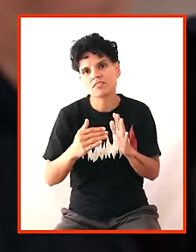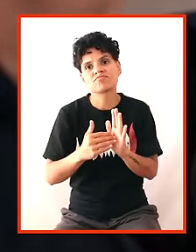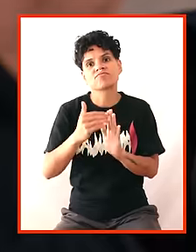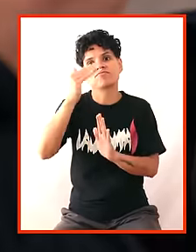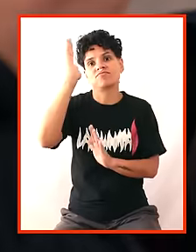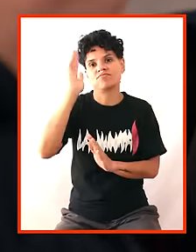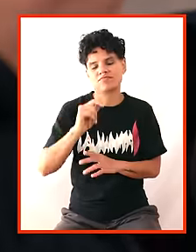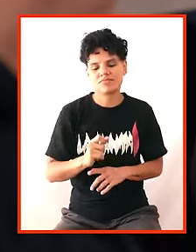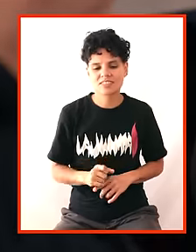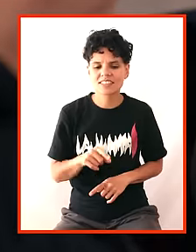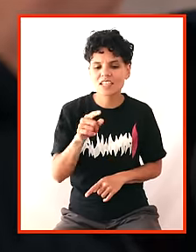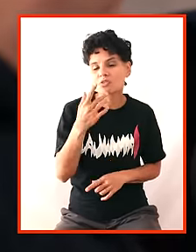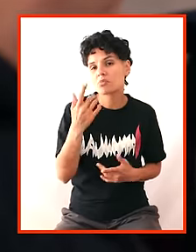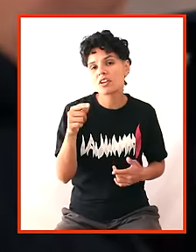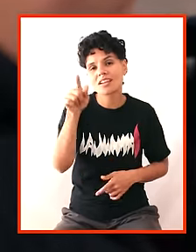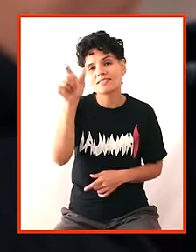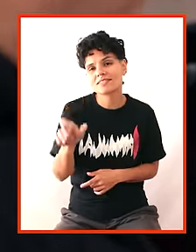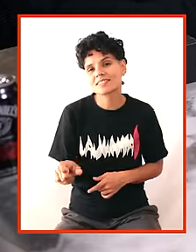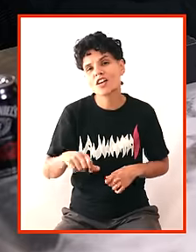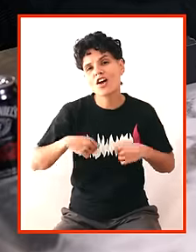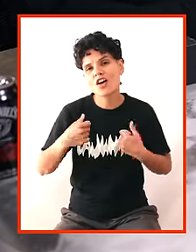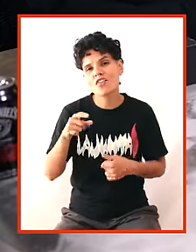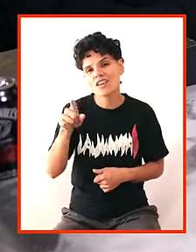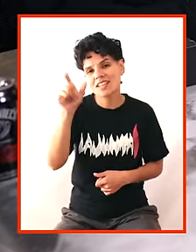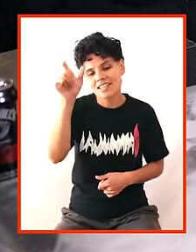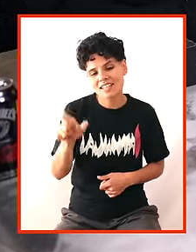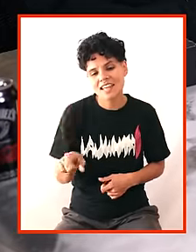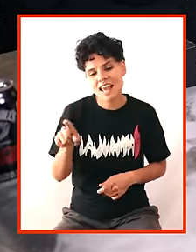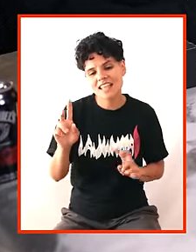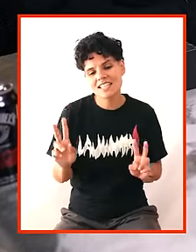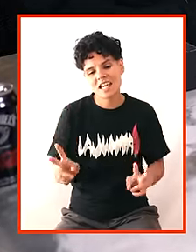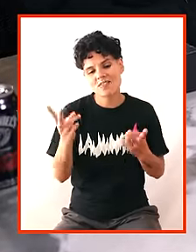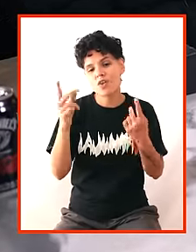Y claramente gracias a él. Sí, porque él lo salvó,